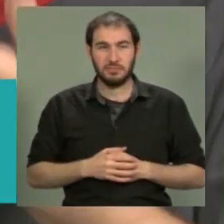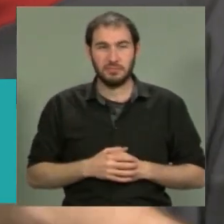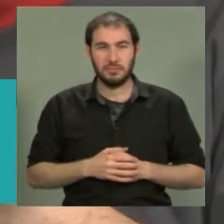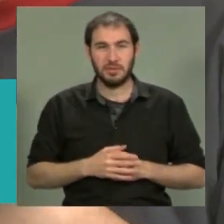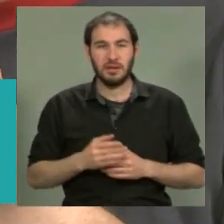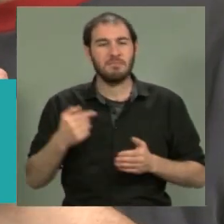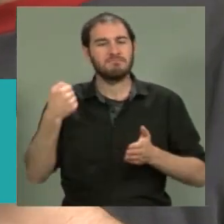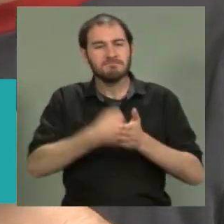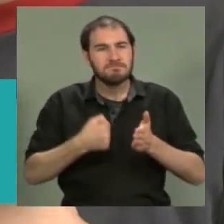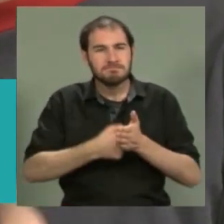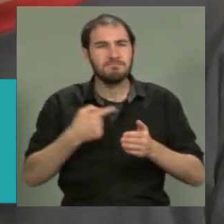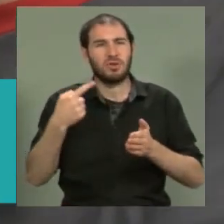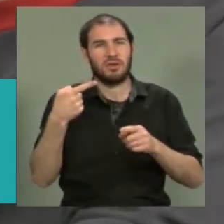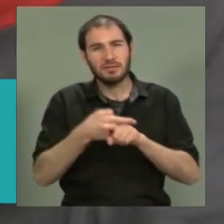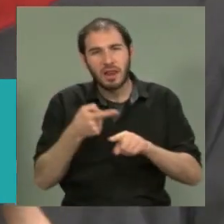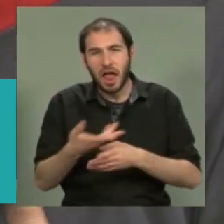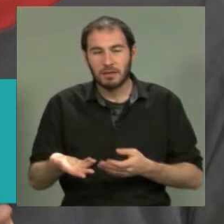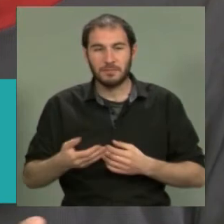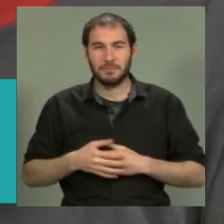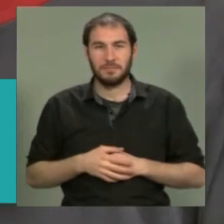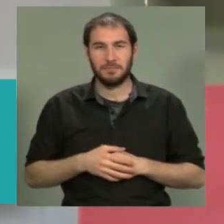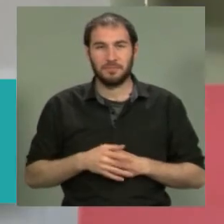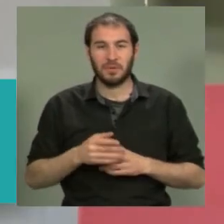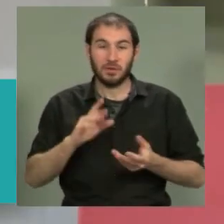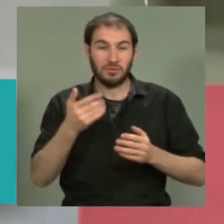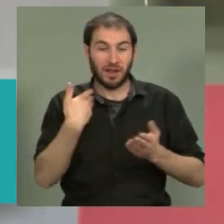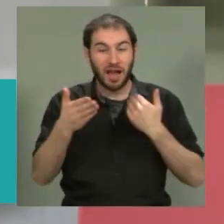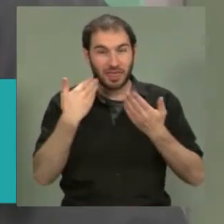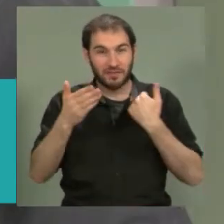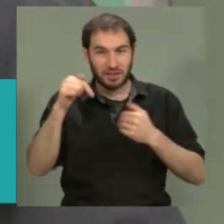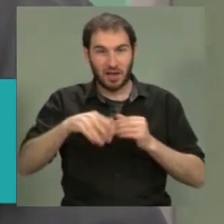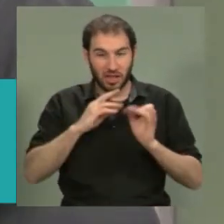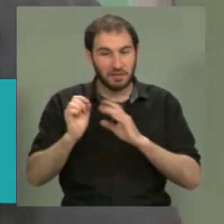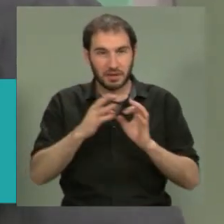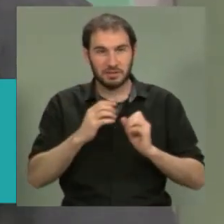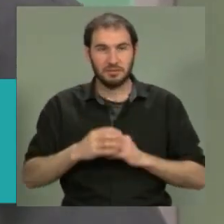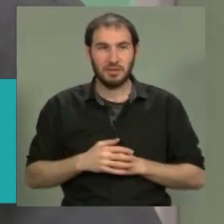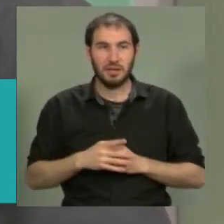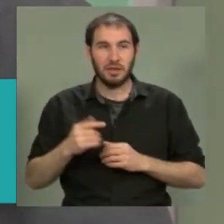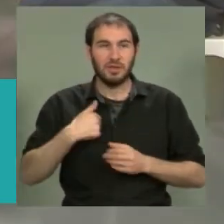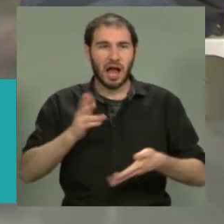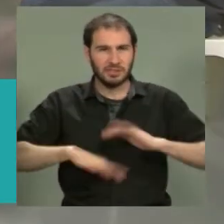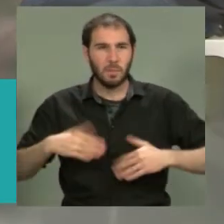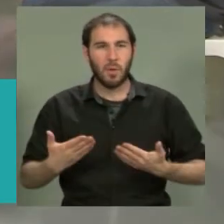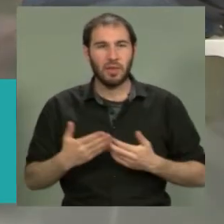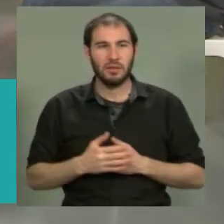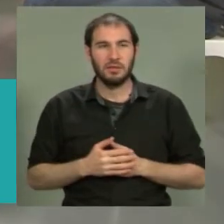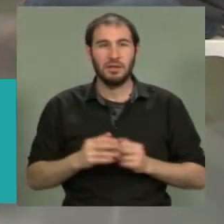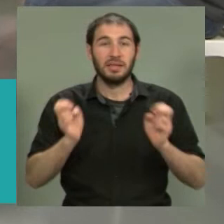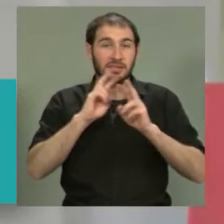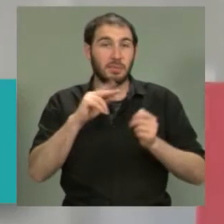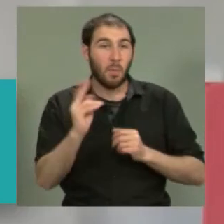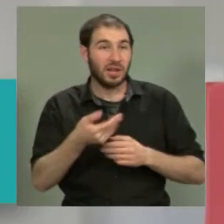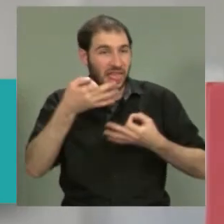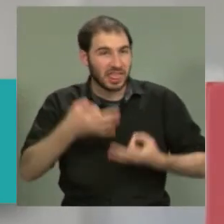apelar a esto que estamos debatiendo hoy, lo pueda hacer. Ojo, yo coincidí con el tema de muerte digna, ¿eh? Yo